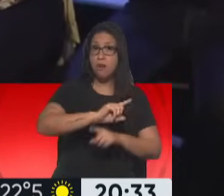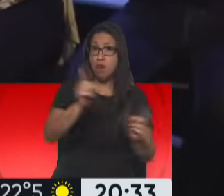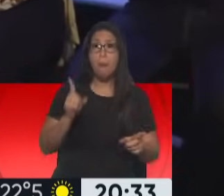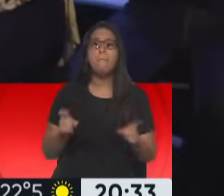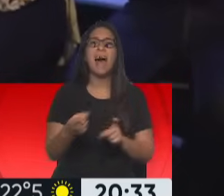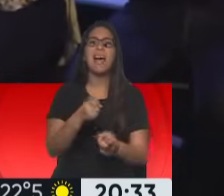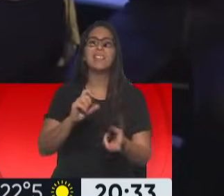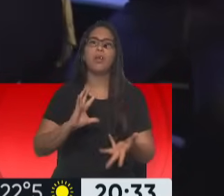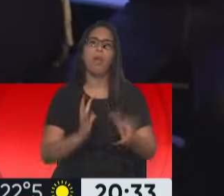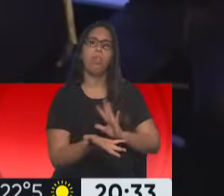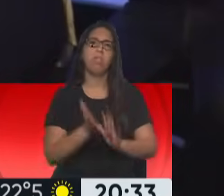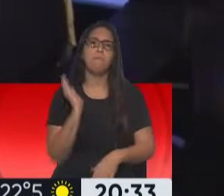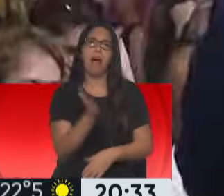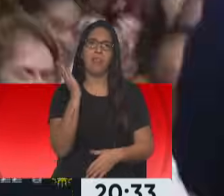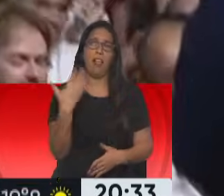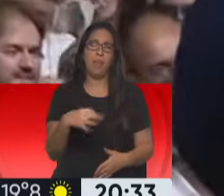metáfora, por favor.